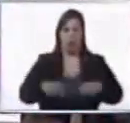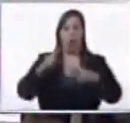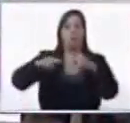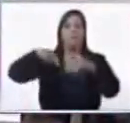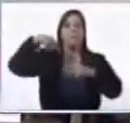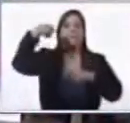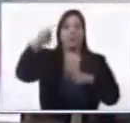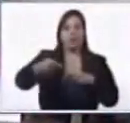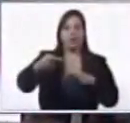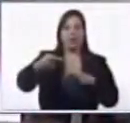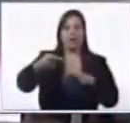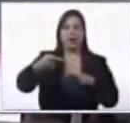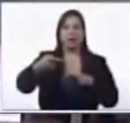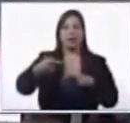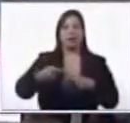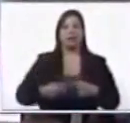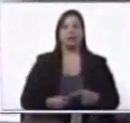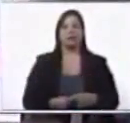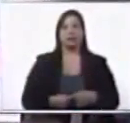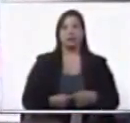Mañana